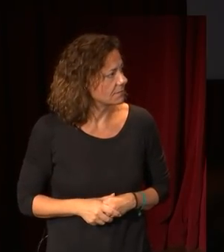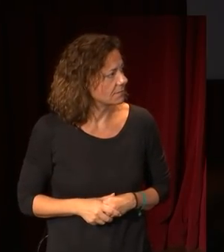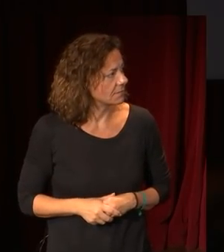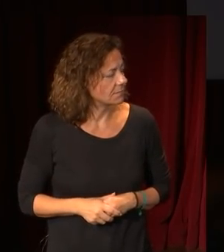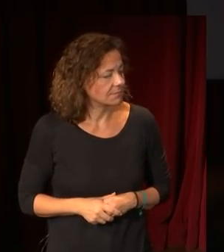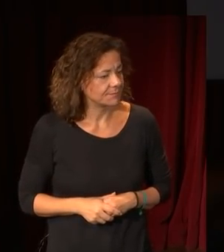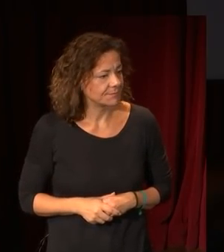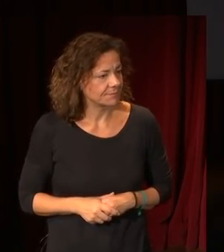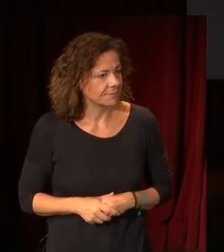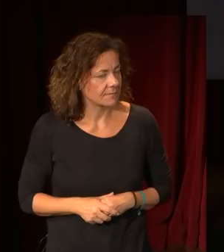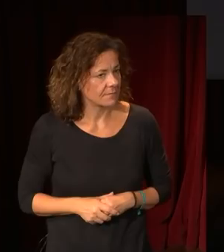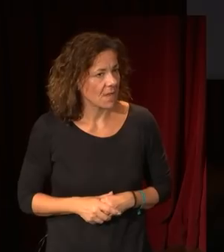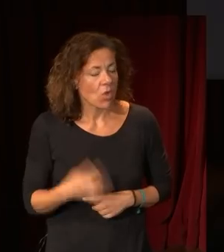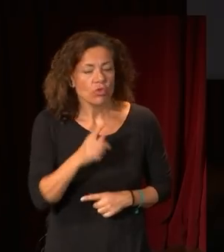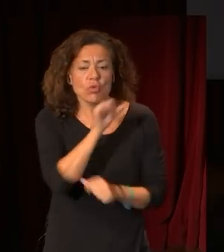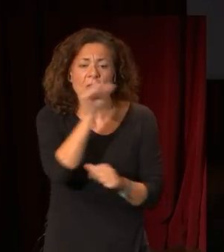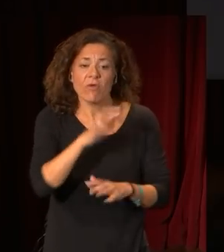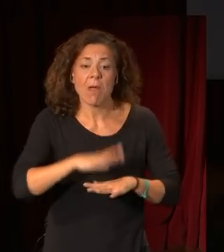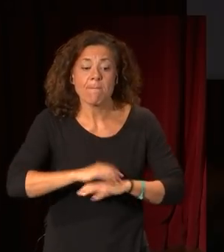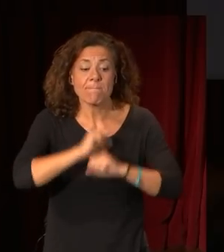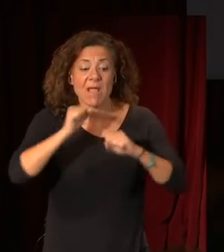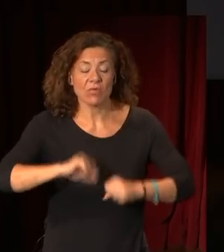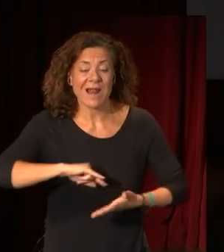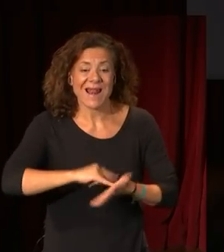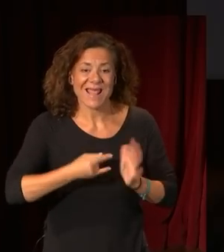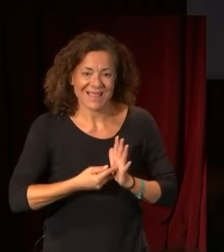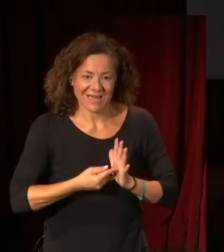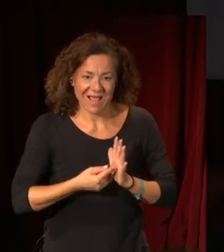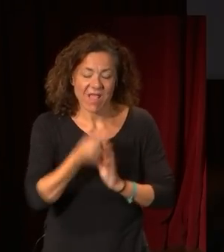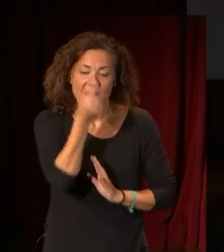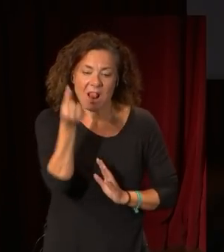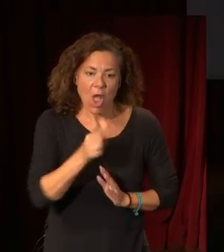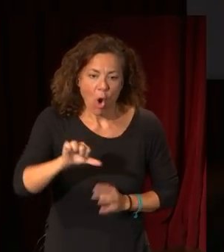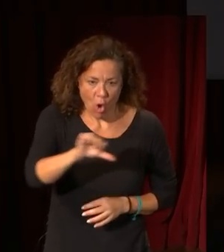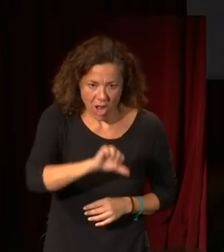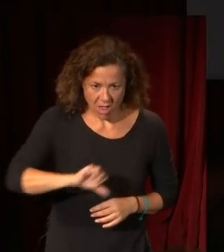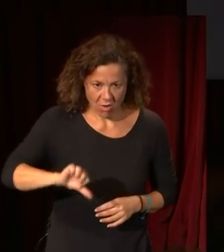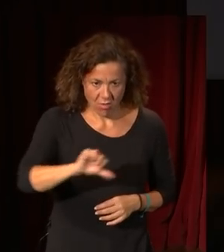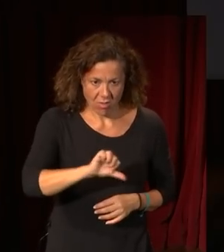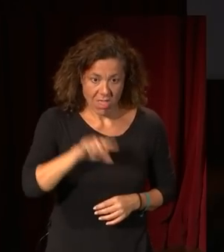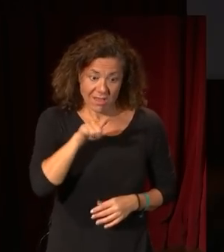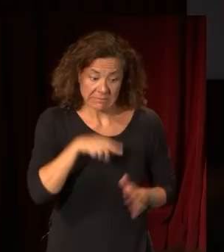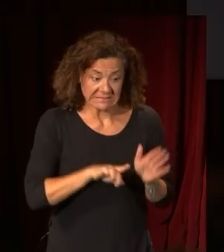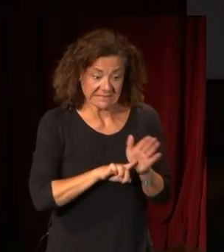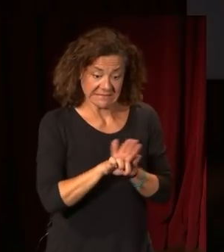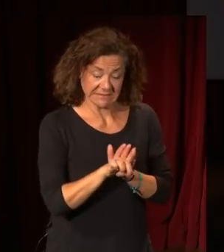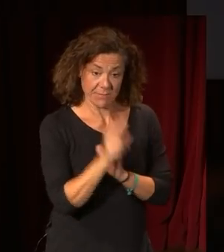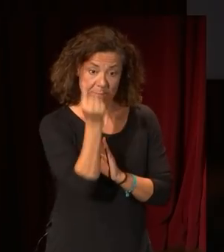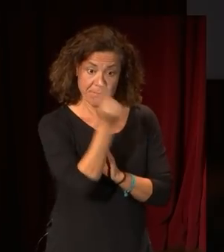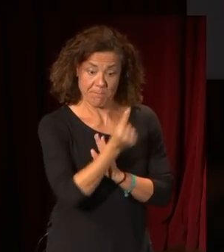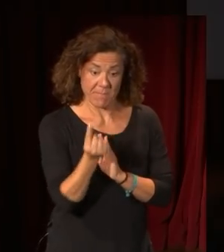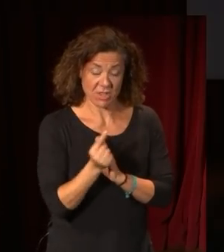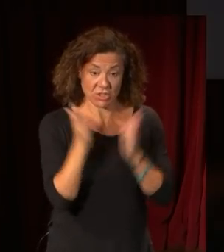absolutamente madura la técnica del óleo esa técnica que habían desarrollado los pintores